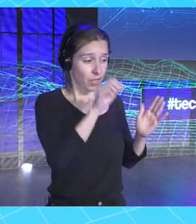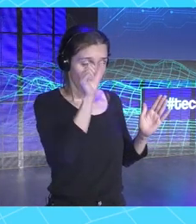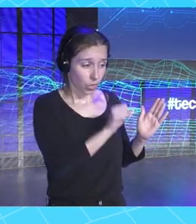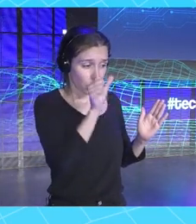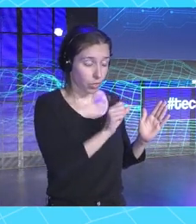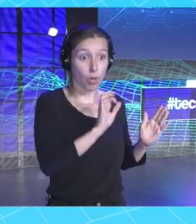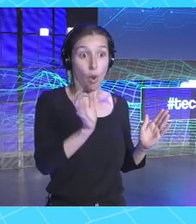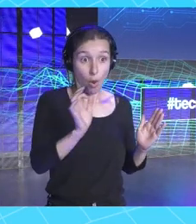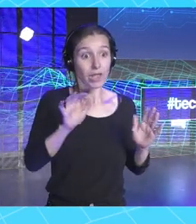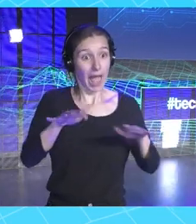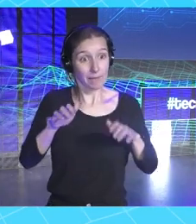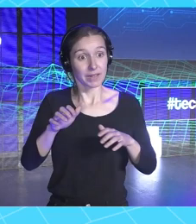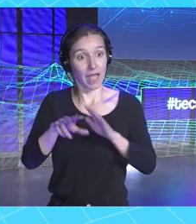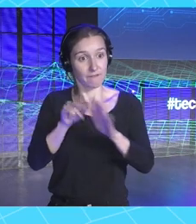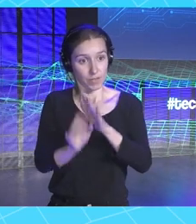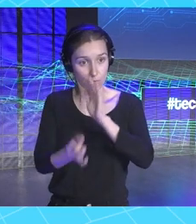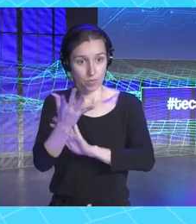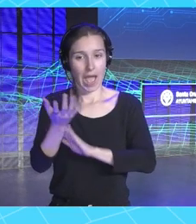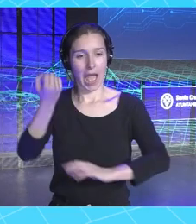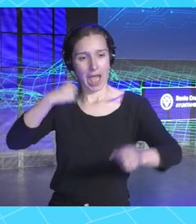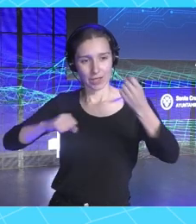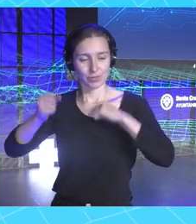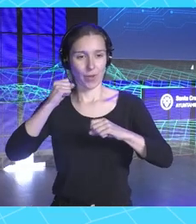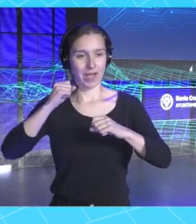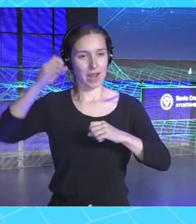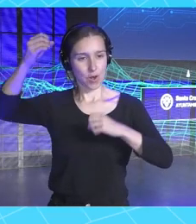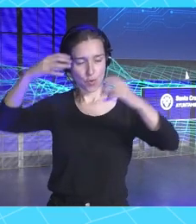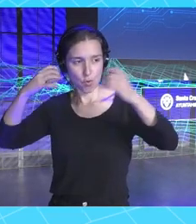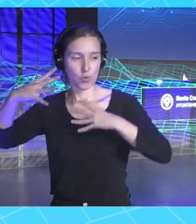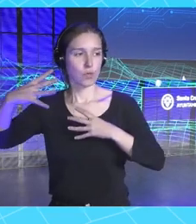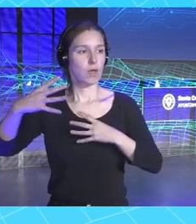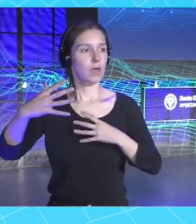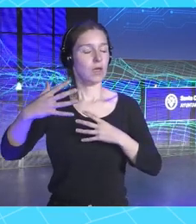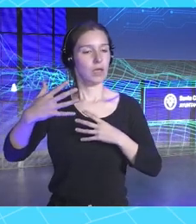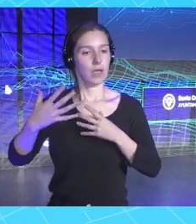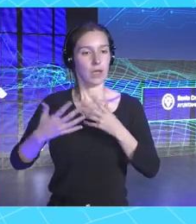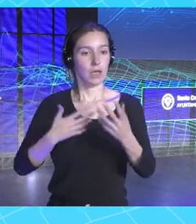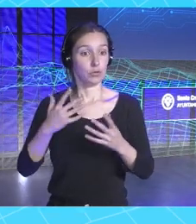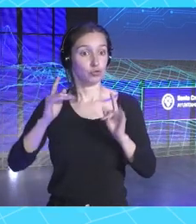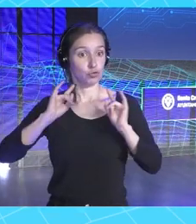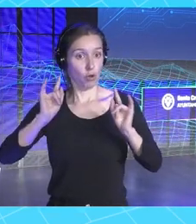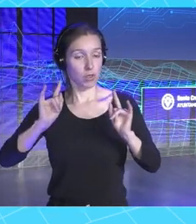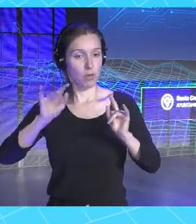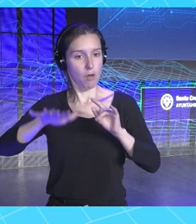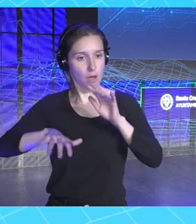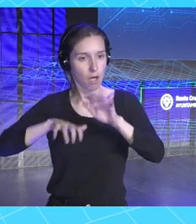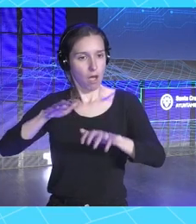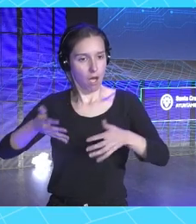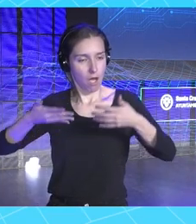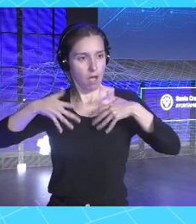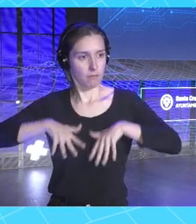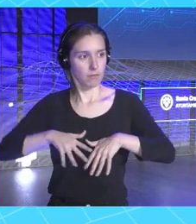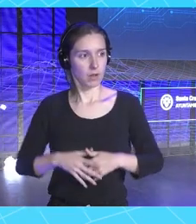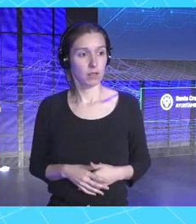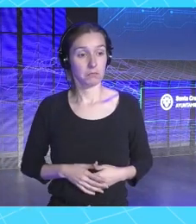que aprenda a crear vídeos que aprenda a actuar que aprenda de iluminación que aprenda de sonido estas cosas